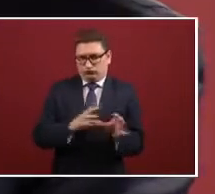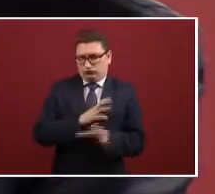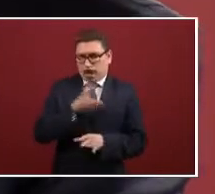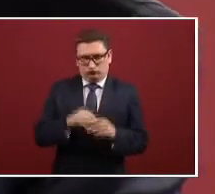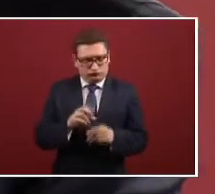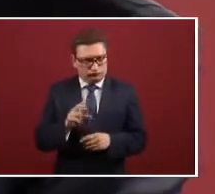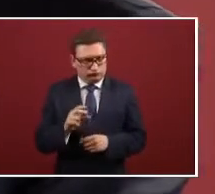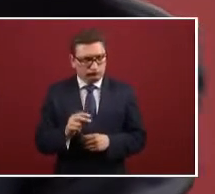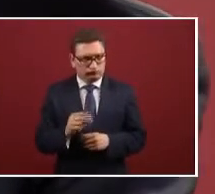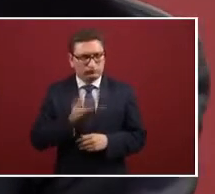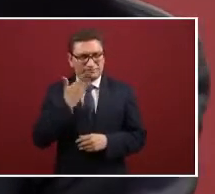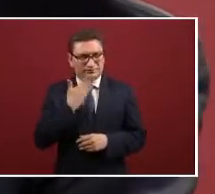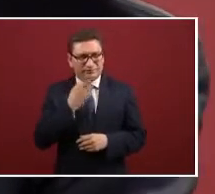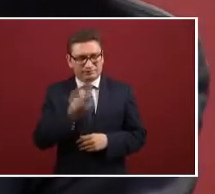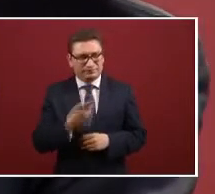coloquialmente